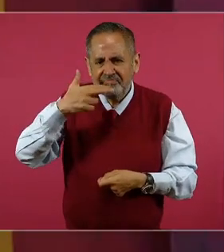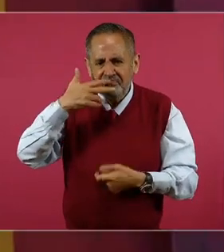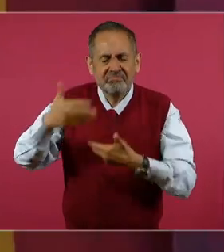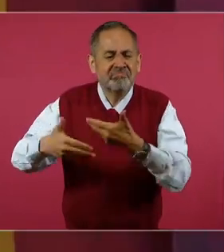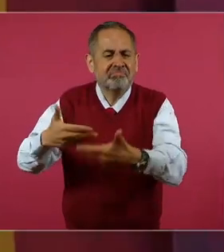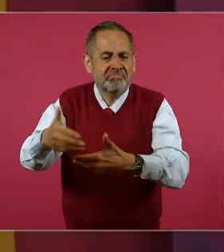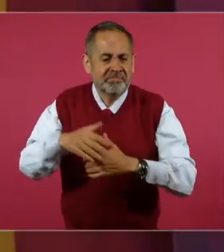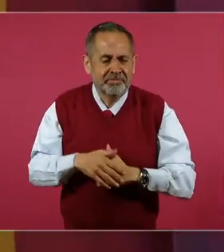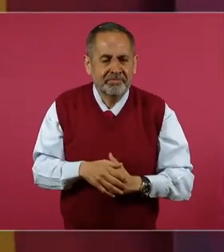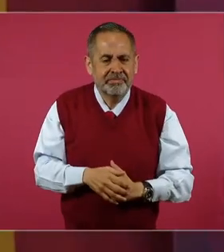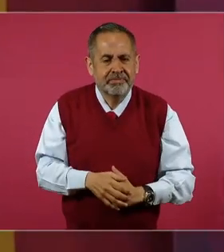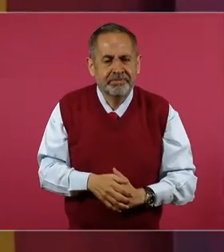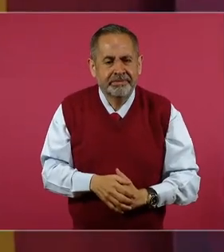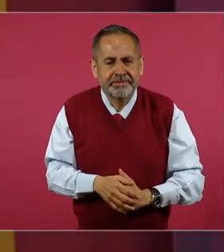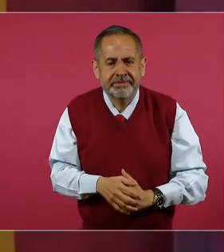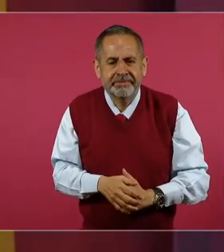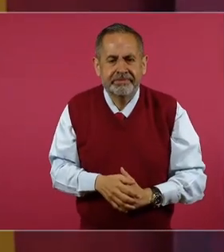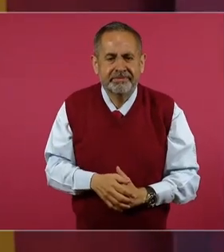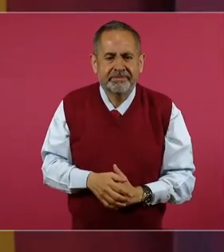de nosotros.